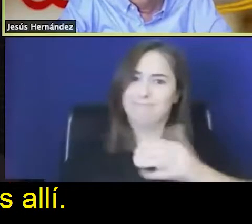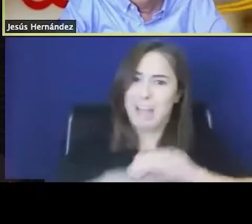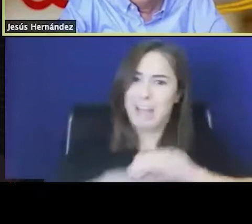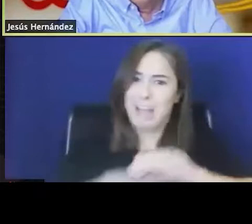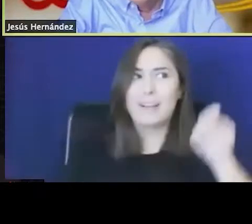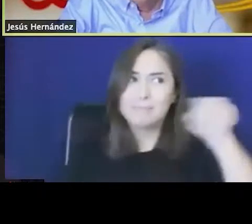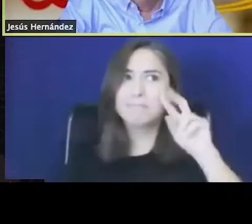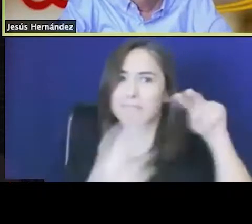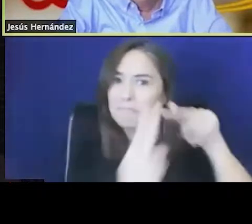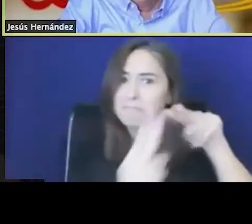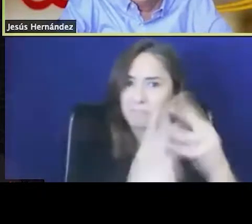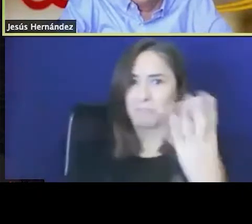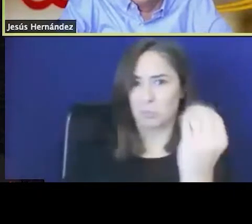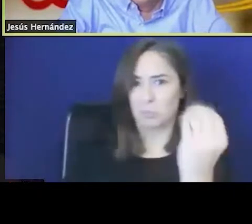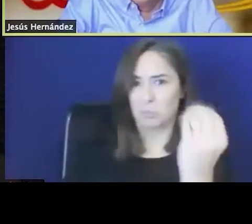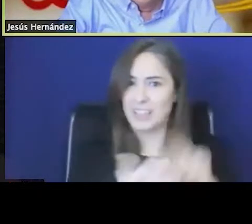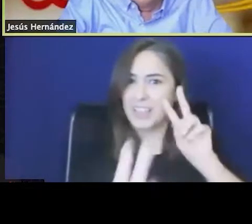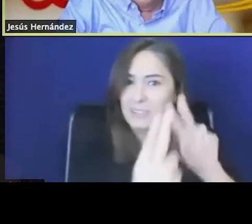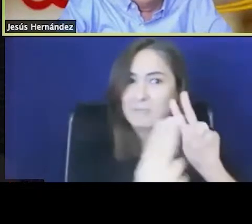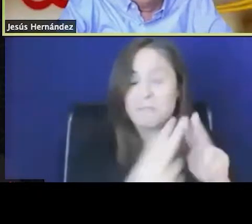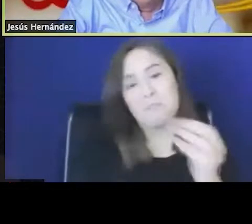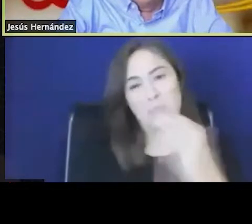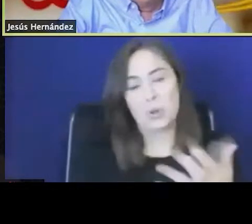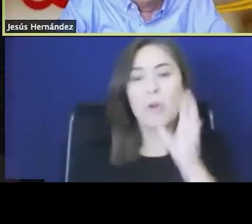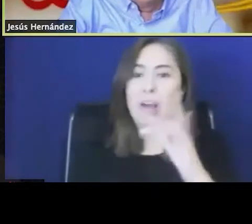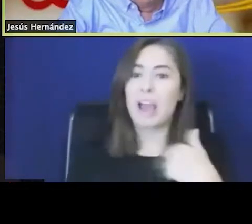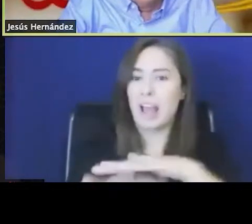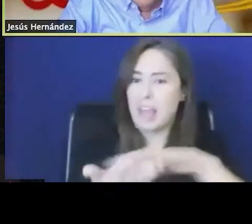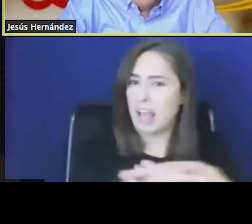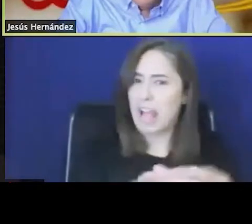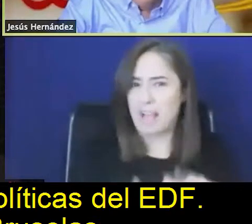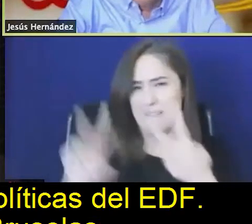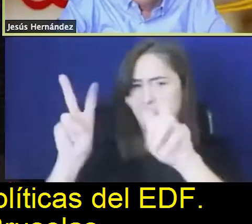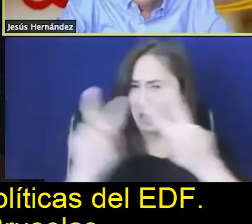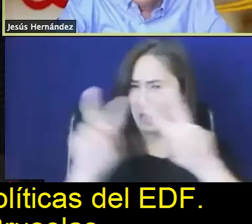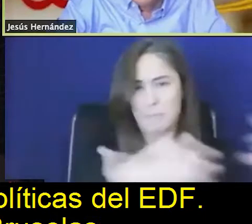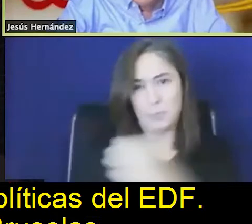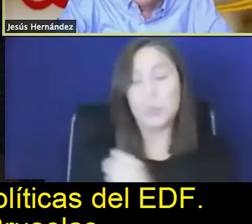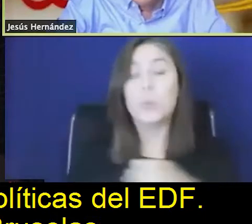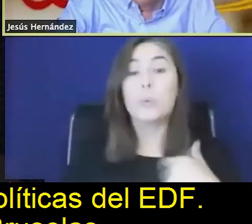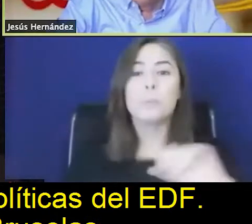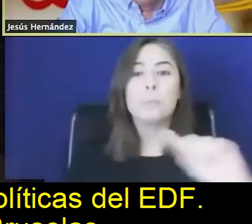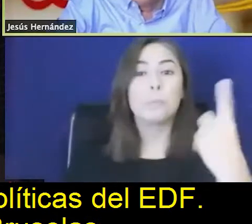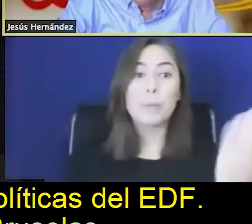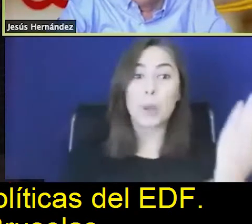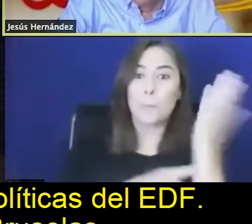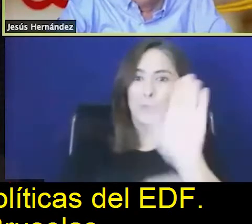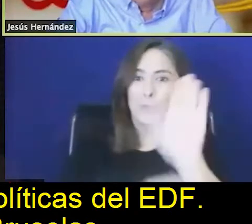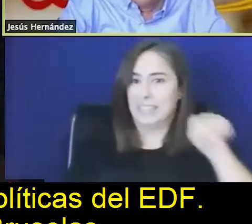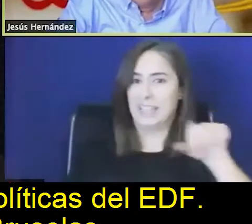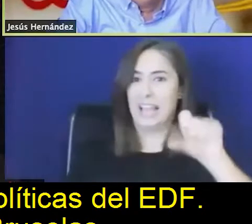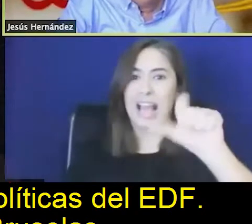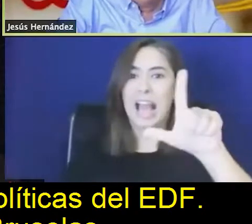allí. Y bueno, ahora charlaremos de todo esto. Yo lo primero, presentar a Alejandro, es